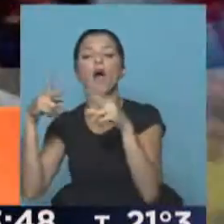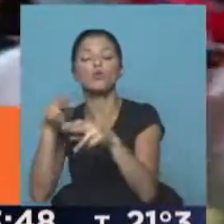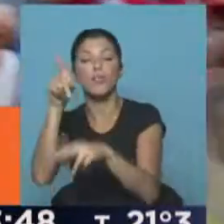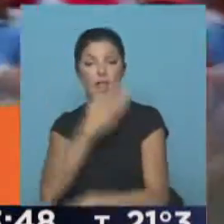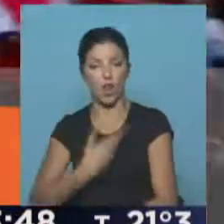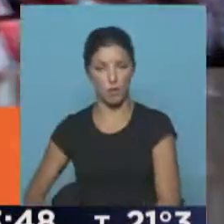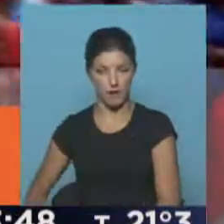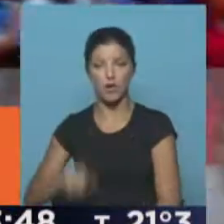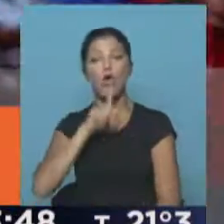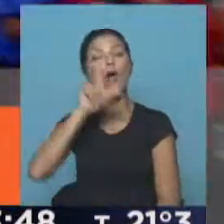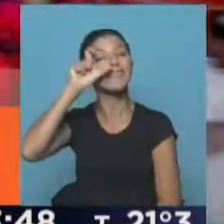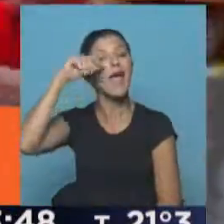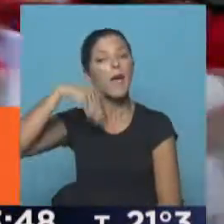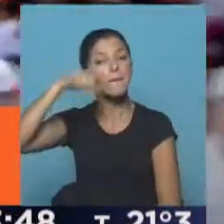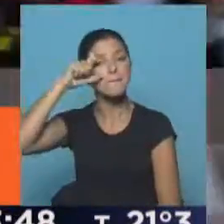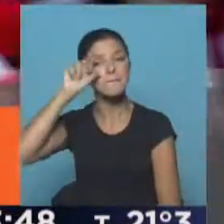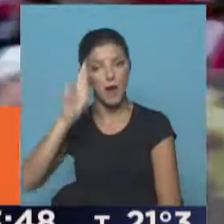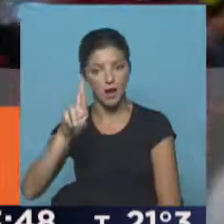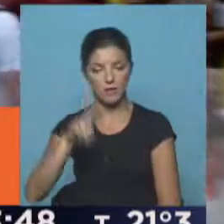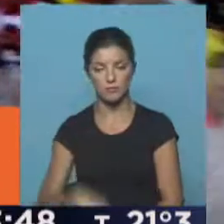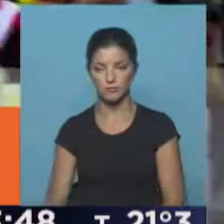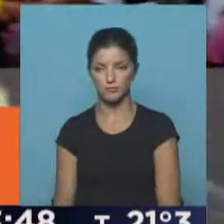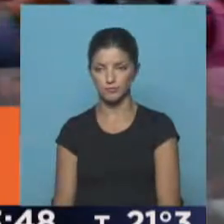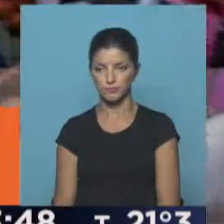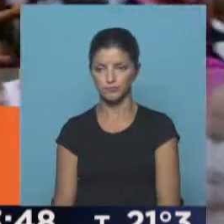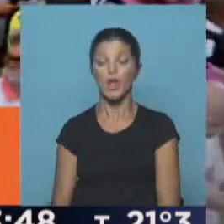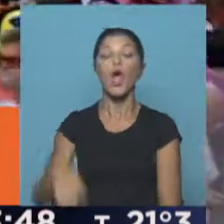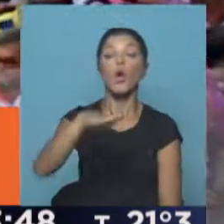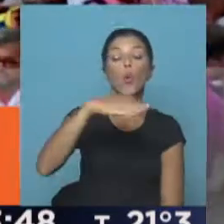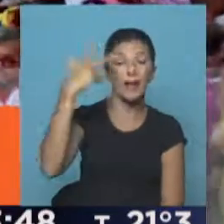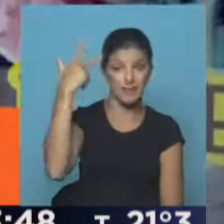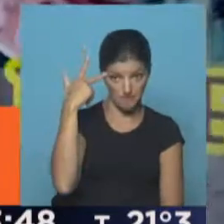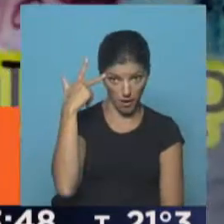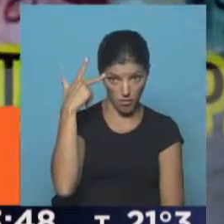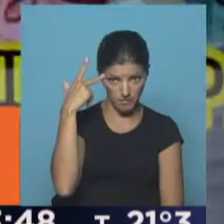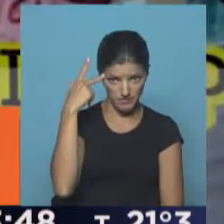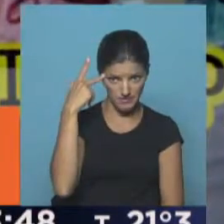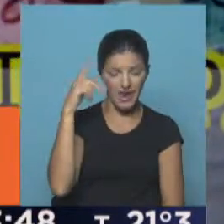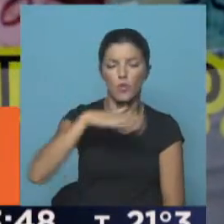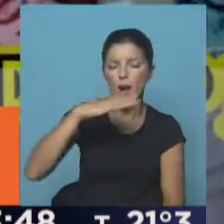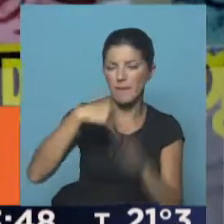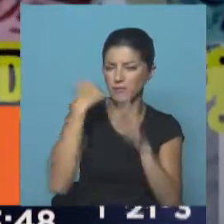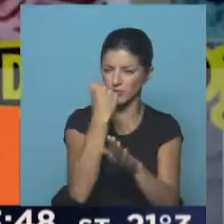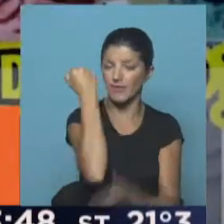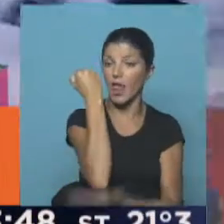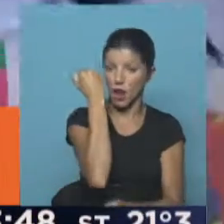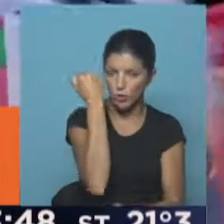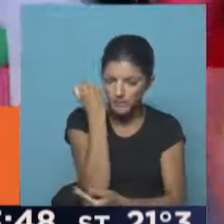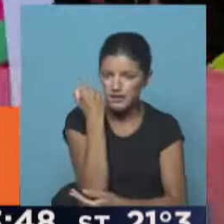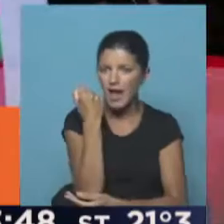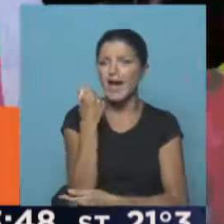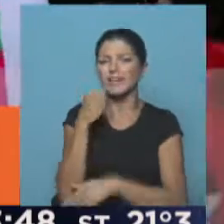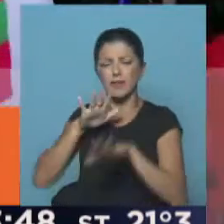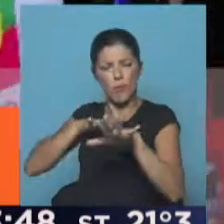por el gobierno de Michel Temer. En San Pablo, la capital económica del país, la protesta ocupó varias cuadras